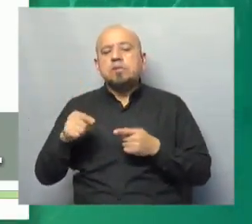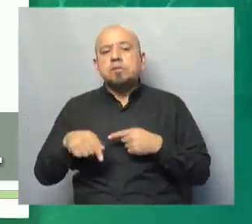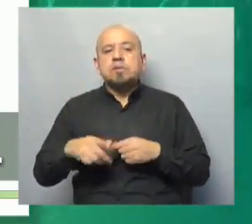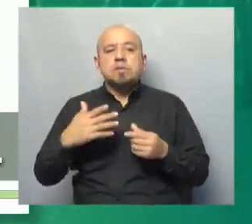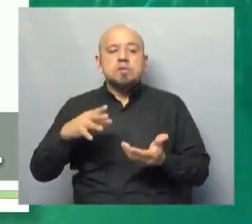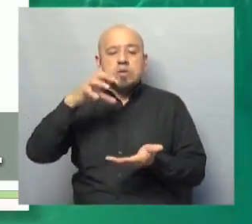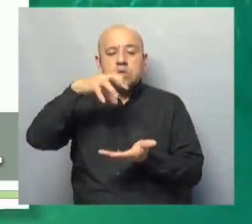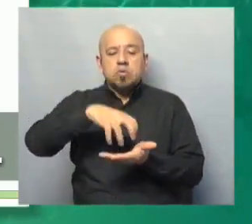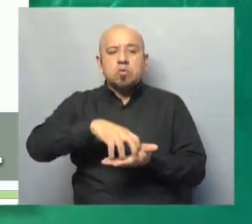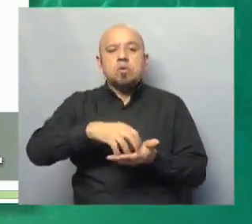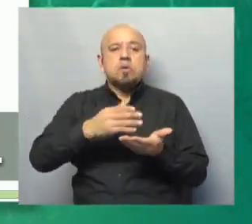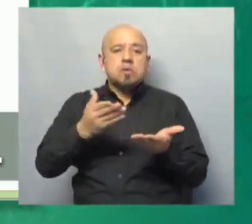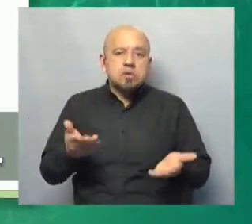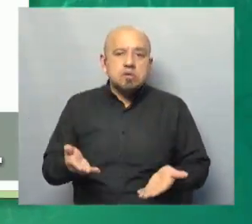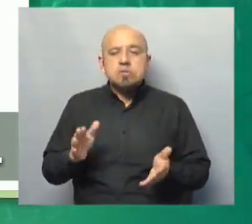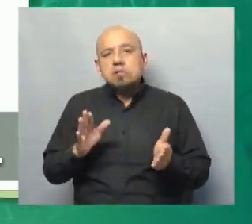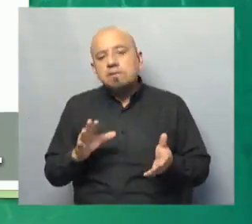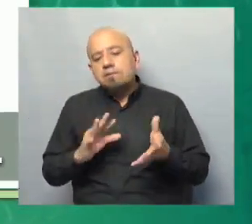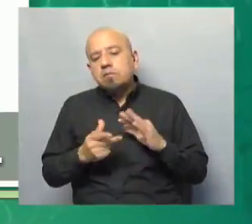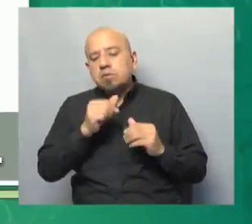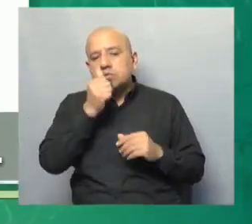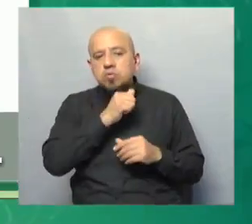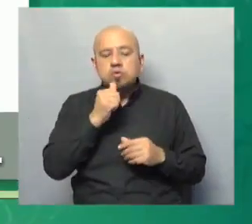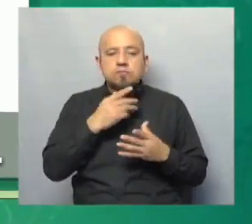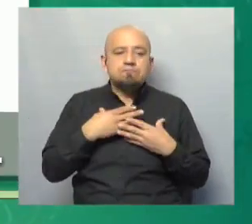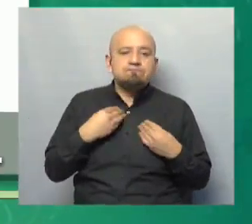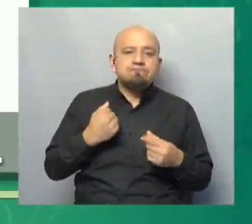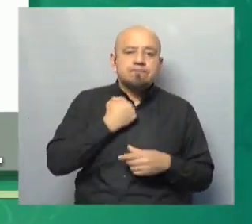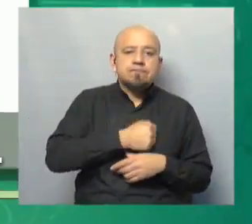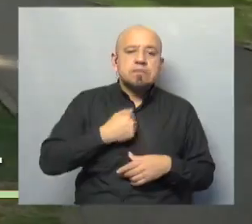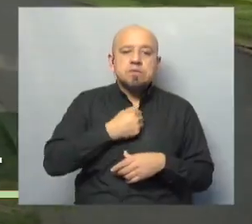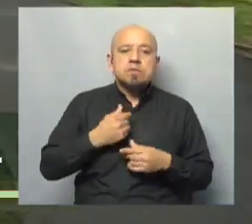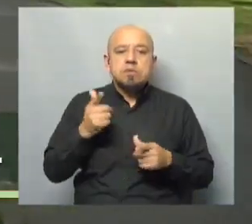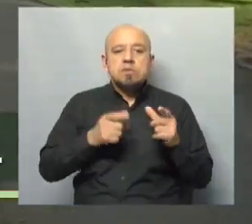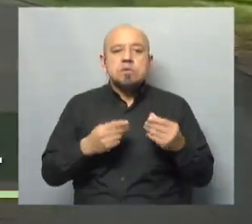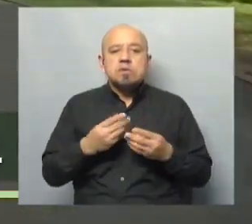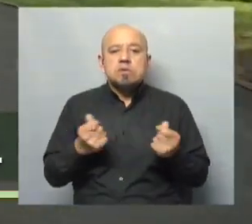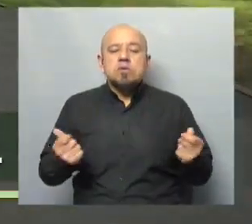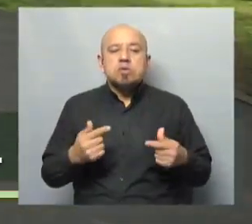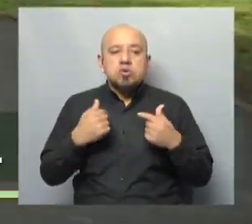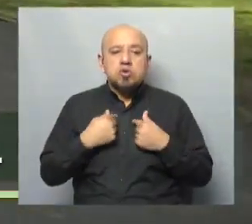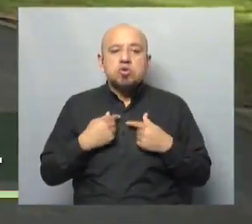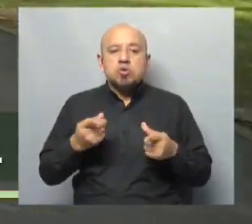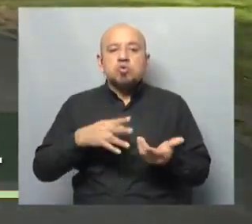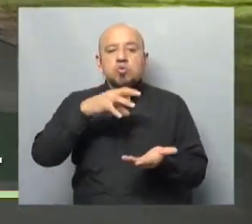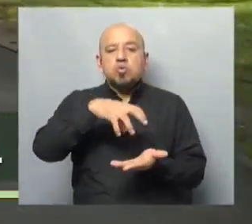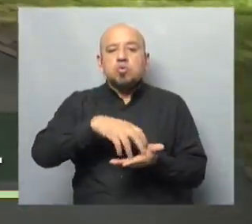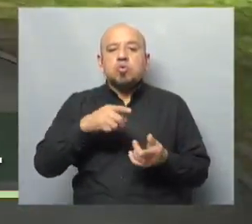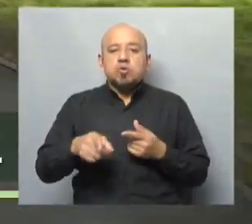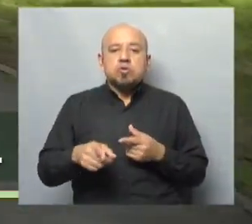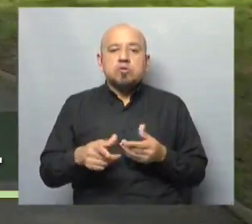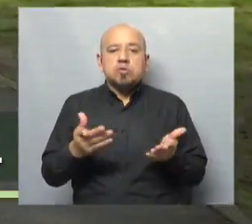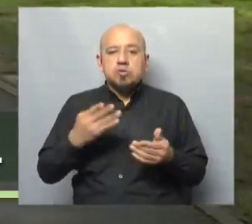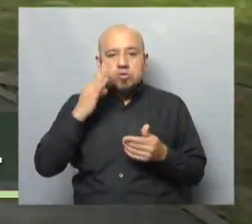memorial es un símbolo de reparación a todos los uruguayos que sufren la desaparición forzada para nosotros es un lugar donde nuestros familiares son